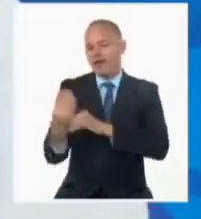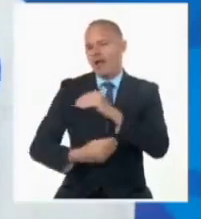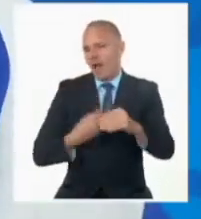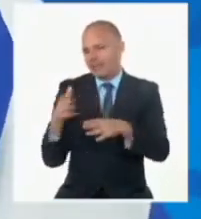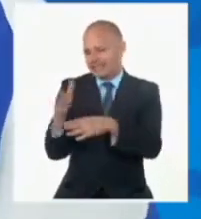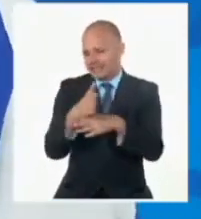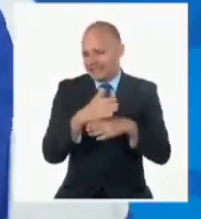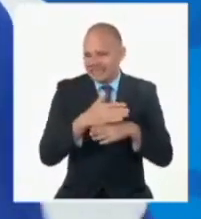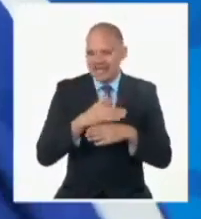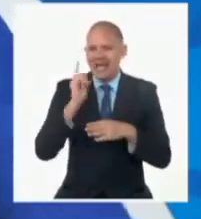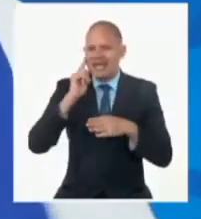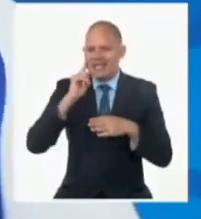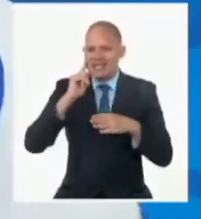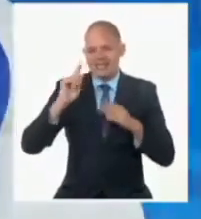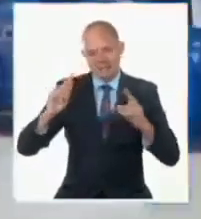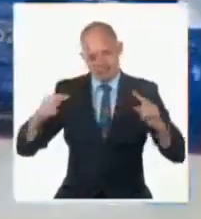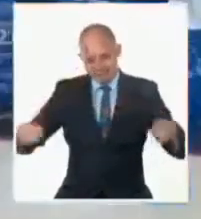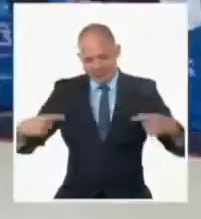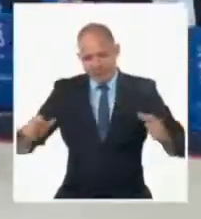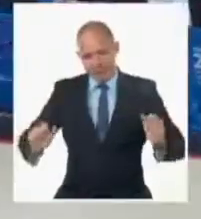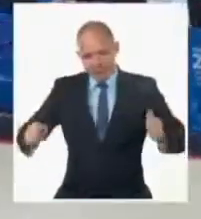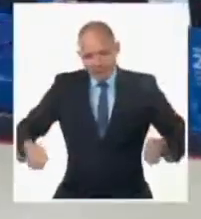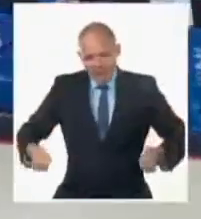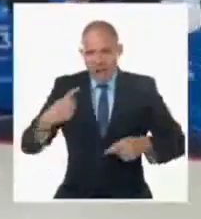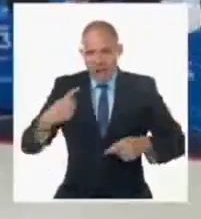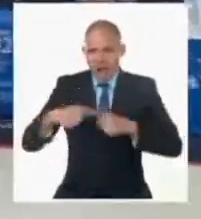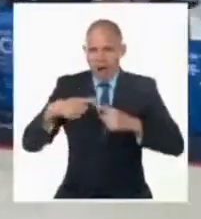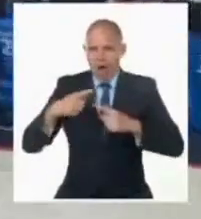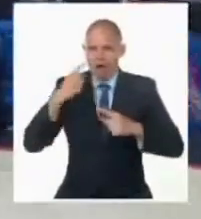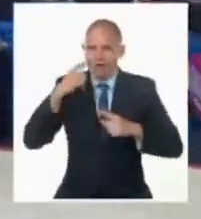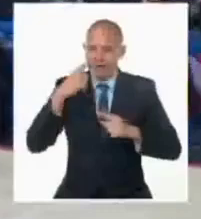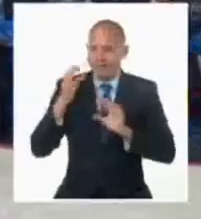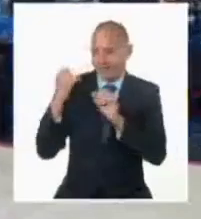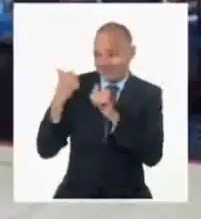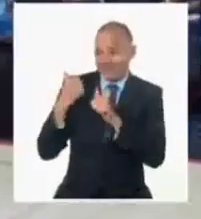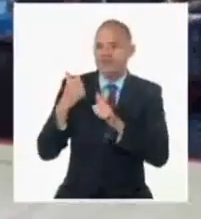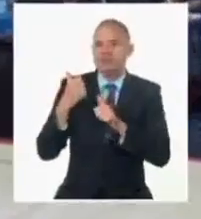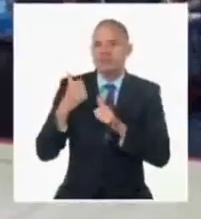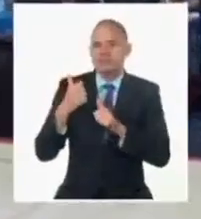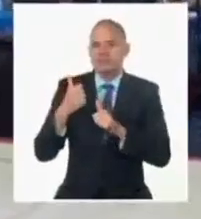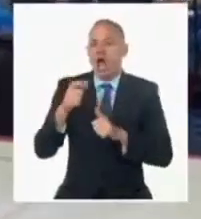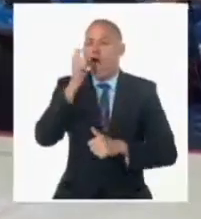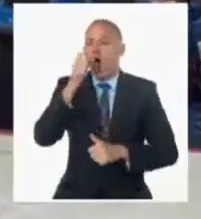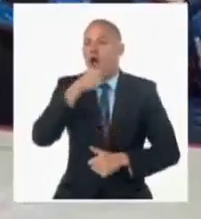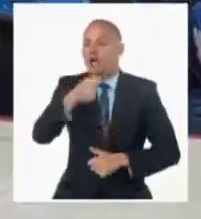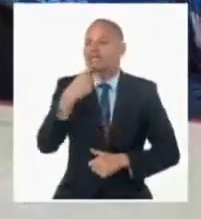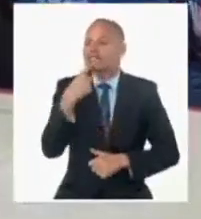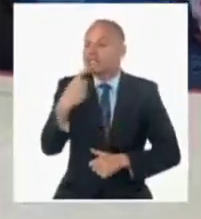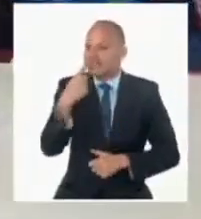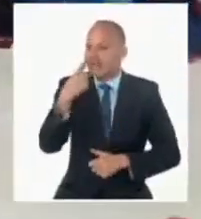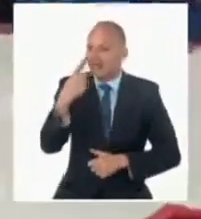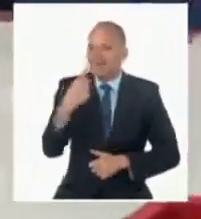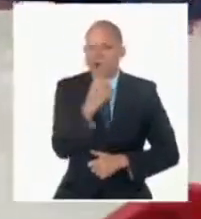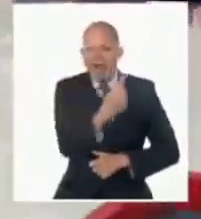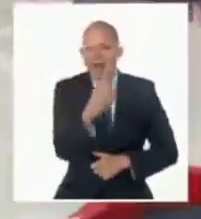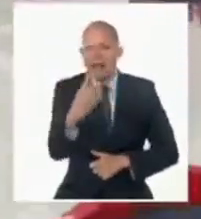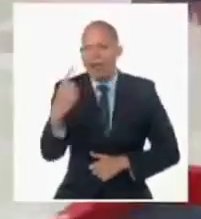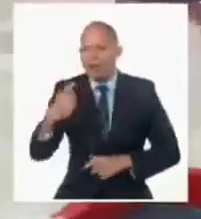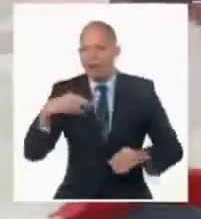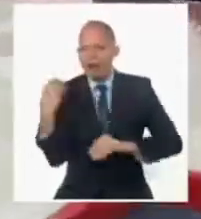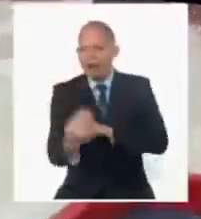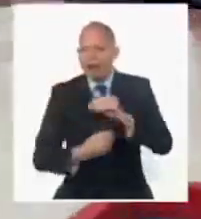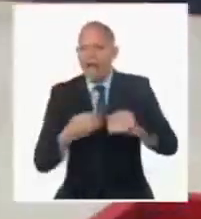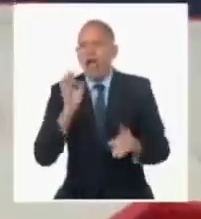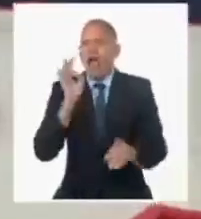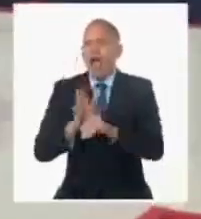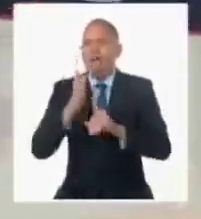estuvo planeado y bueno, se me dio. La verdad es que resultó porque te vimos creciendo de aparato en aparato. Así que los arzones empezó de una manera